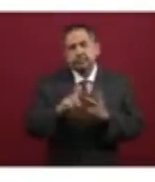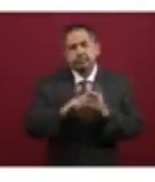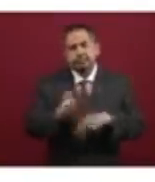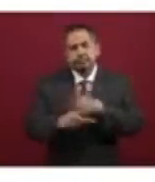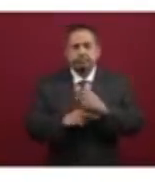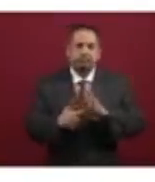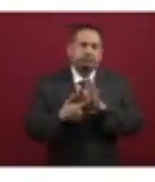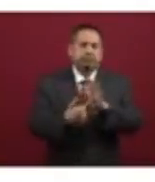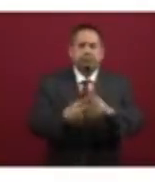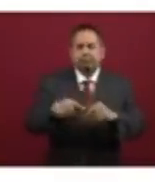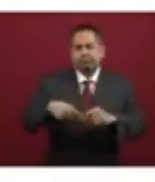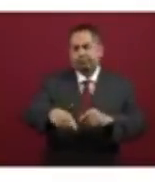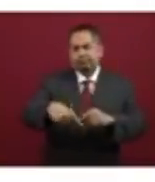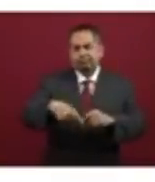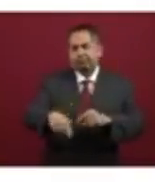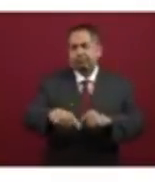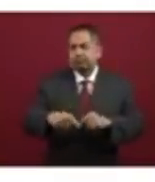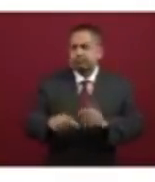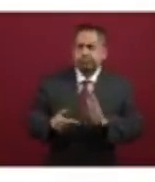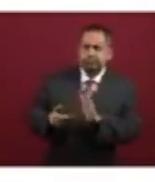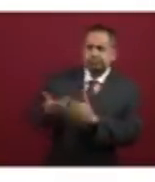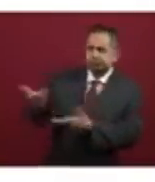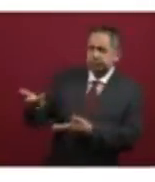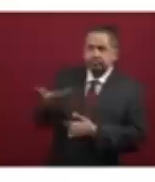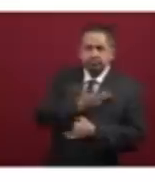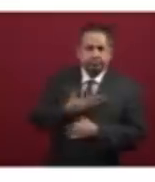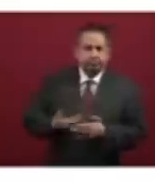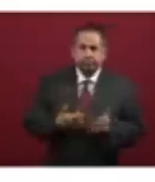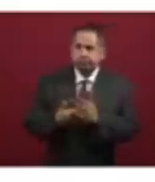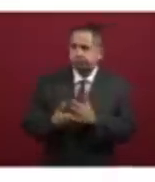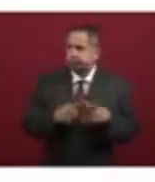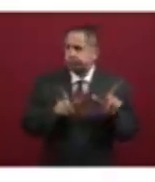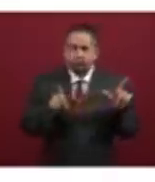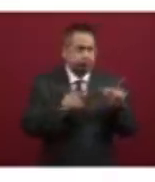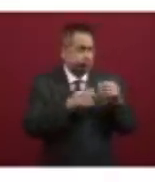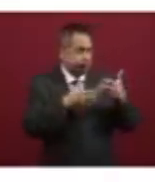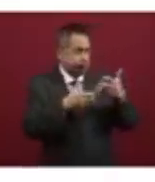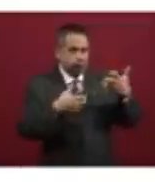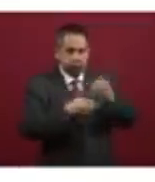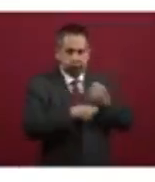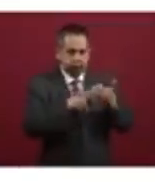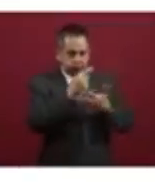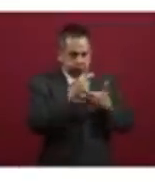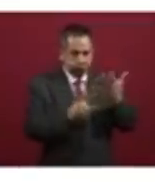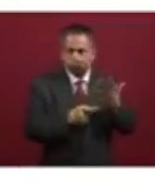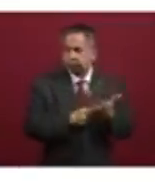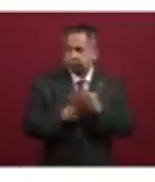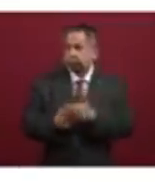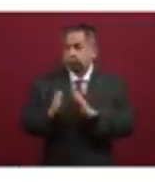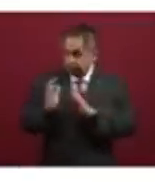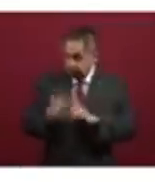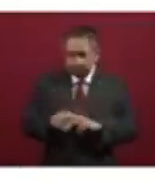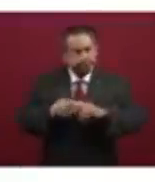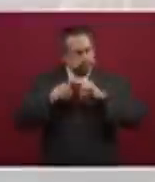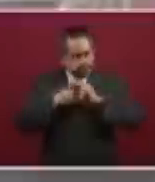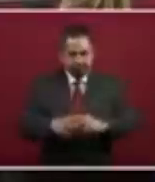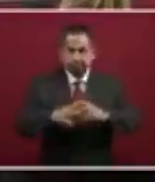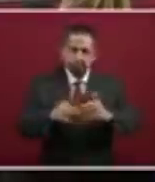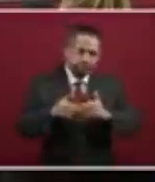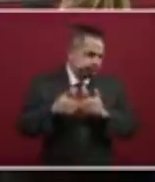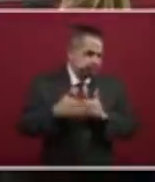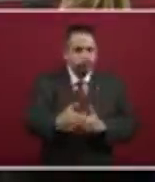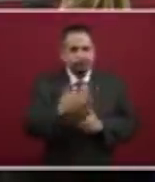presentar a la brevedad posible al presidente de la República las conclusiones para detonar lo que es un